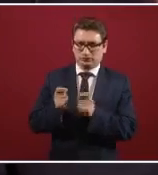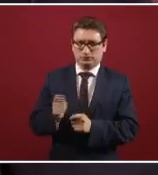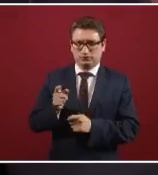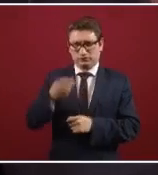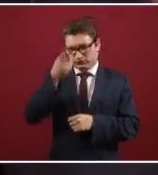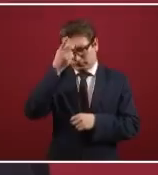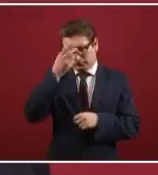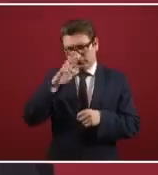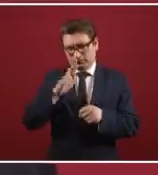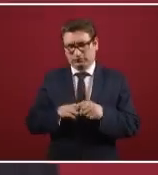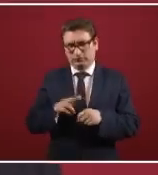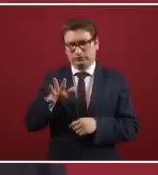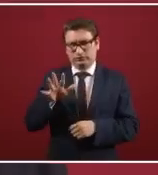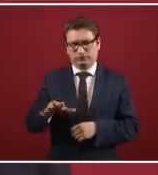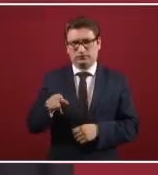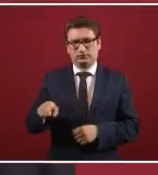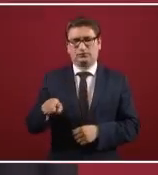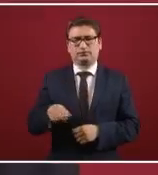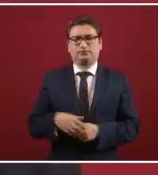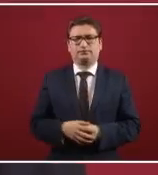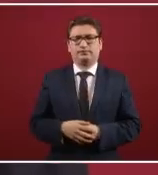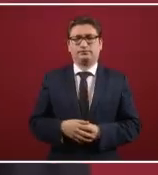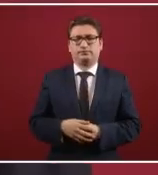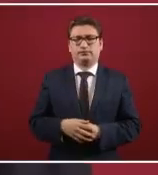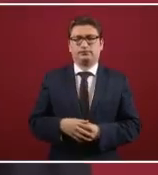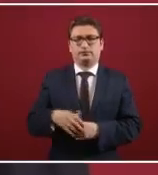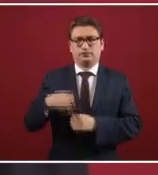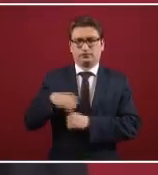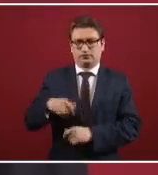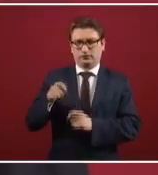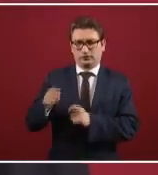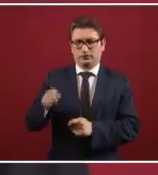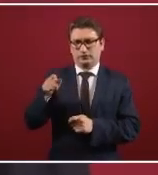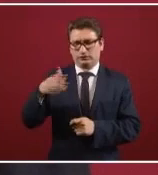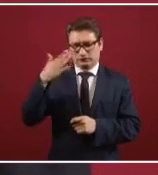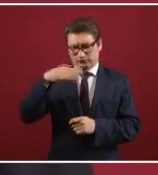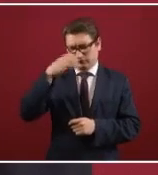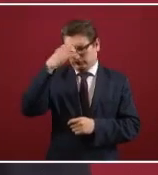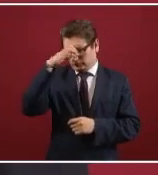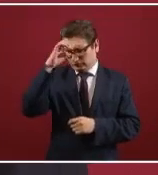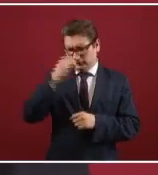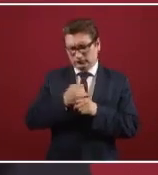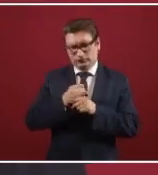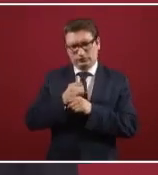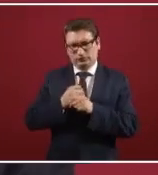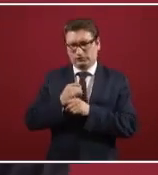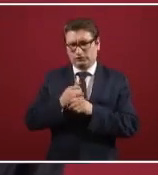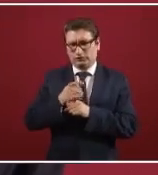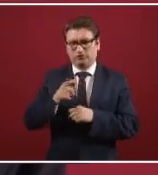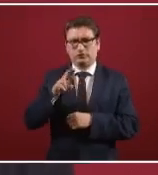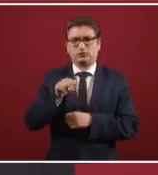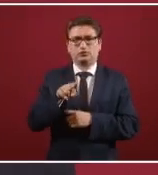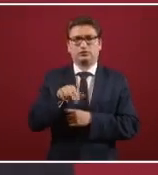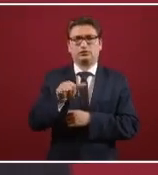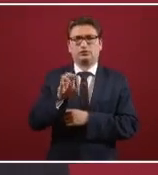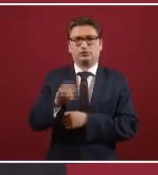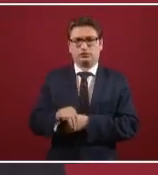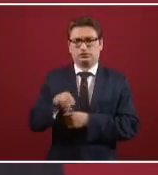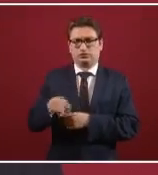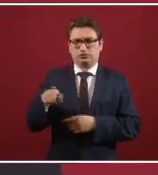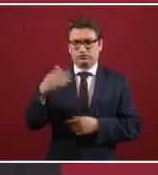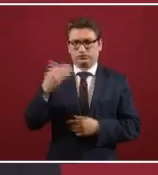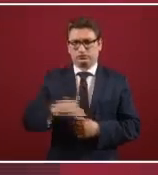director ejecutivo qué es un académico de primera de la unam